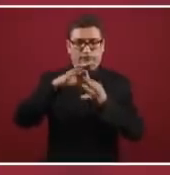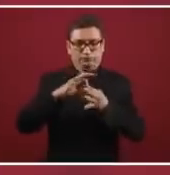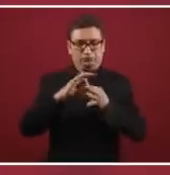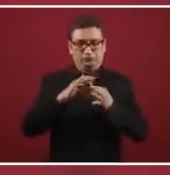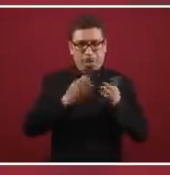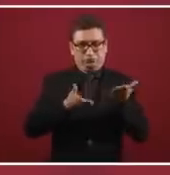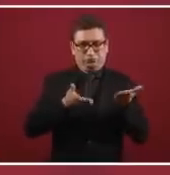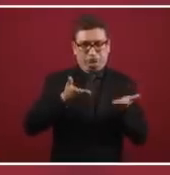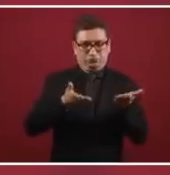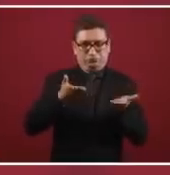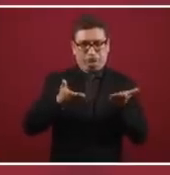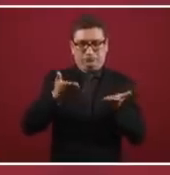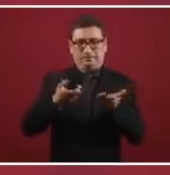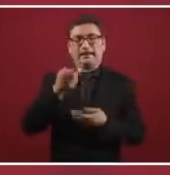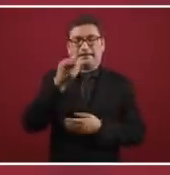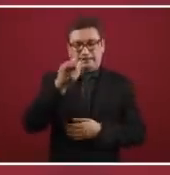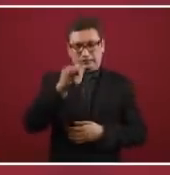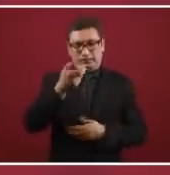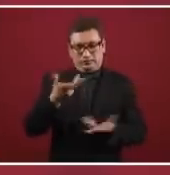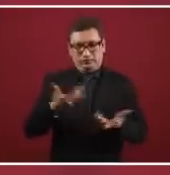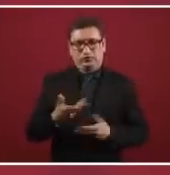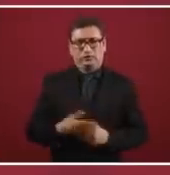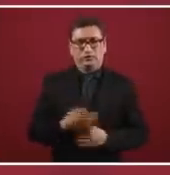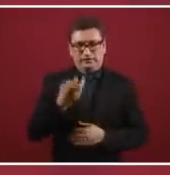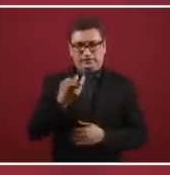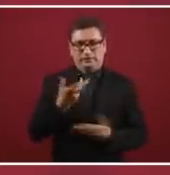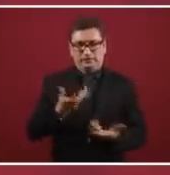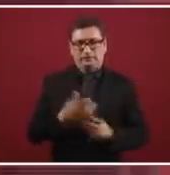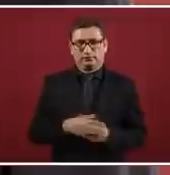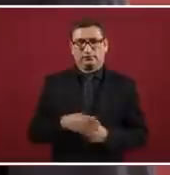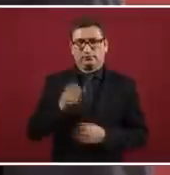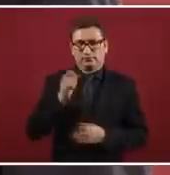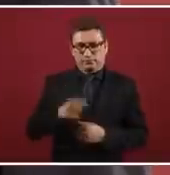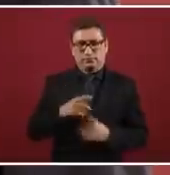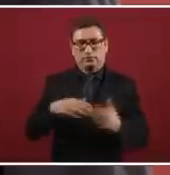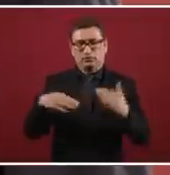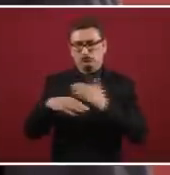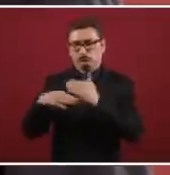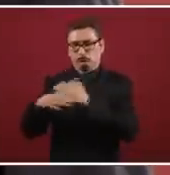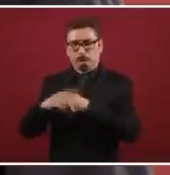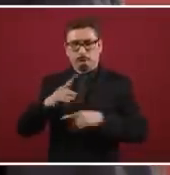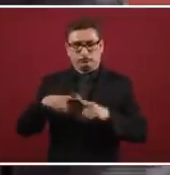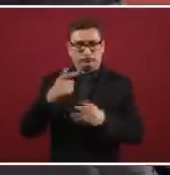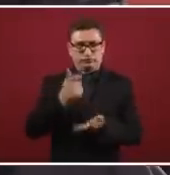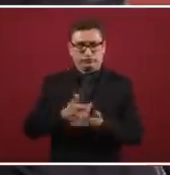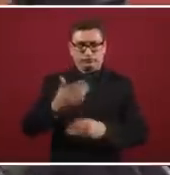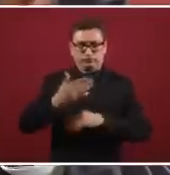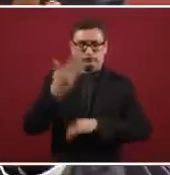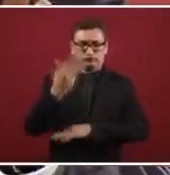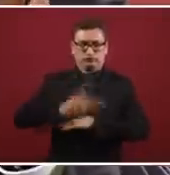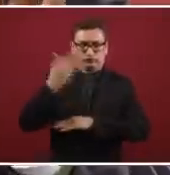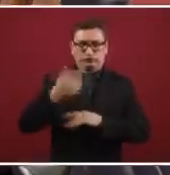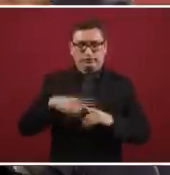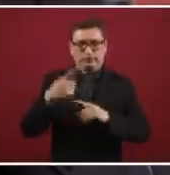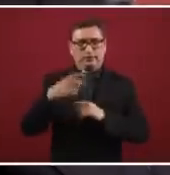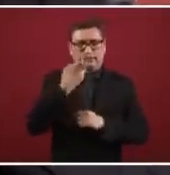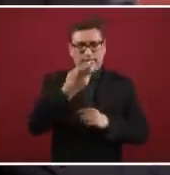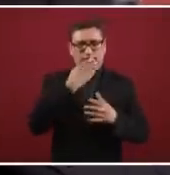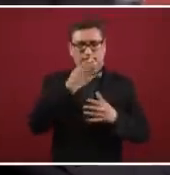Eso es lo que vamos a aplicar en el caso del cobro de las tarifas. O sea, que quede claro